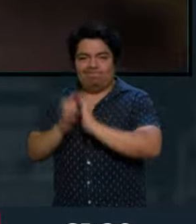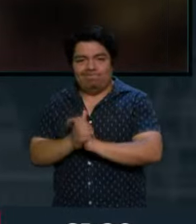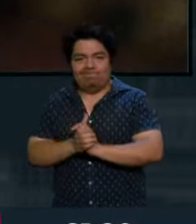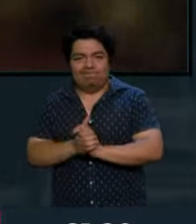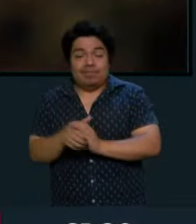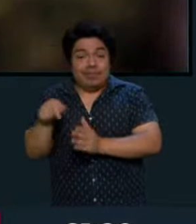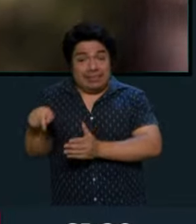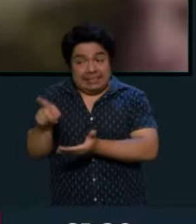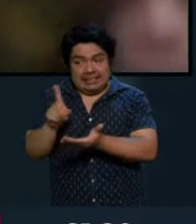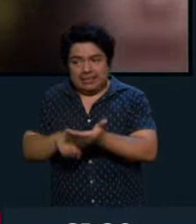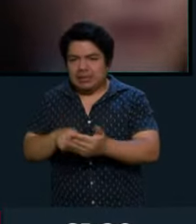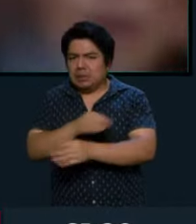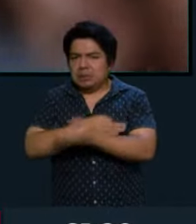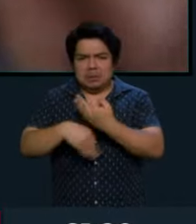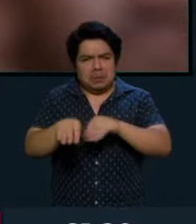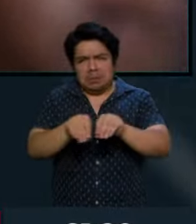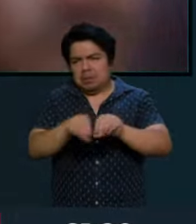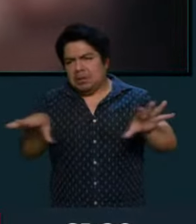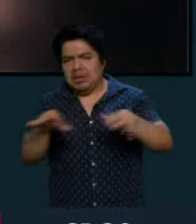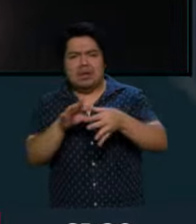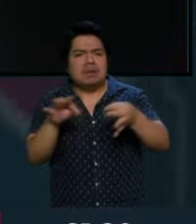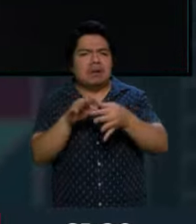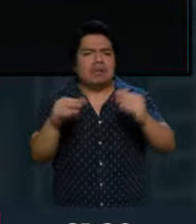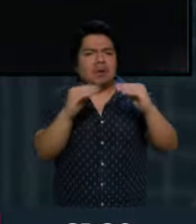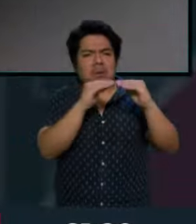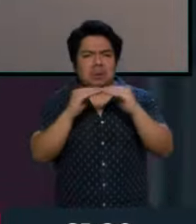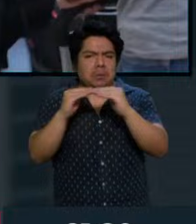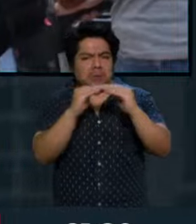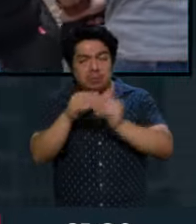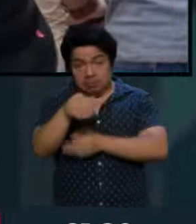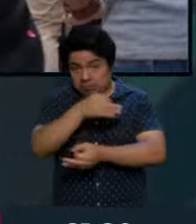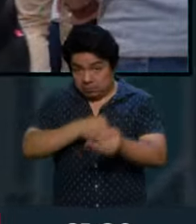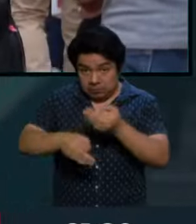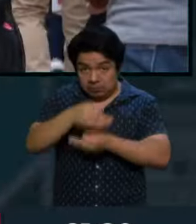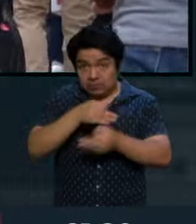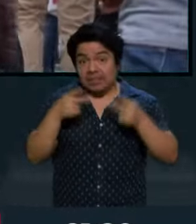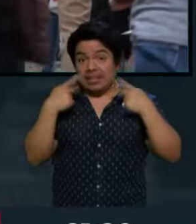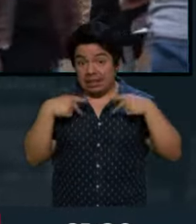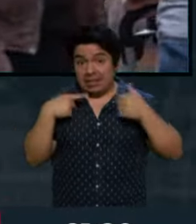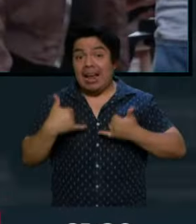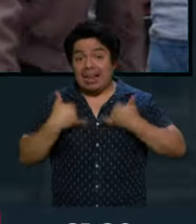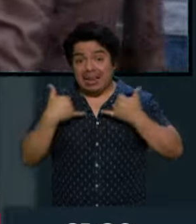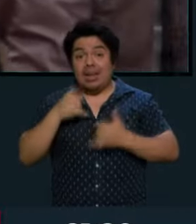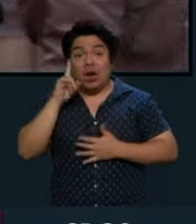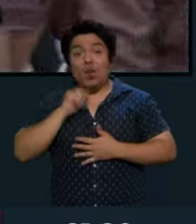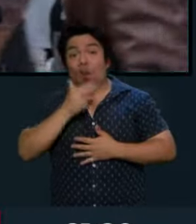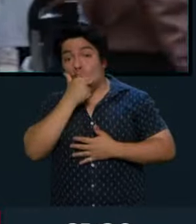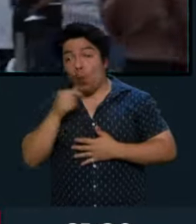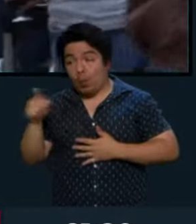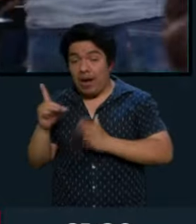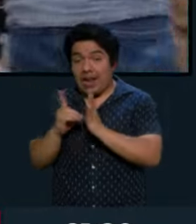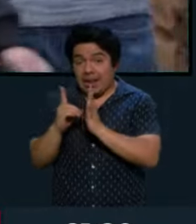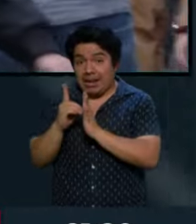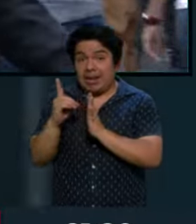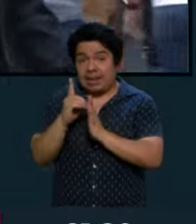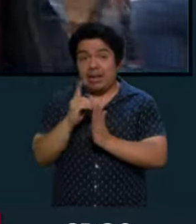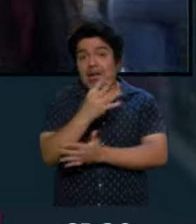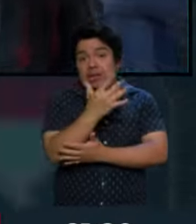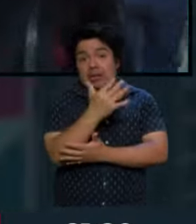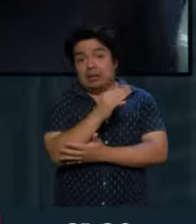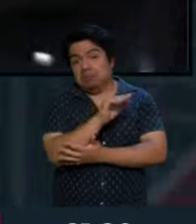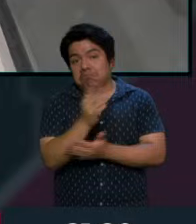mecanismo abierto, transparente, equitativo, podrán acceder a rentar viviendas que irán de los 50